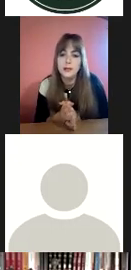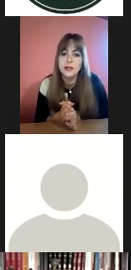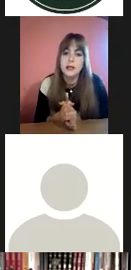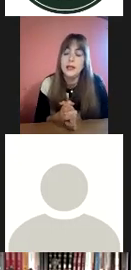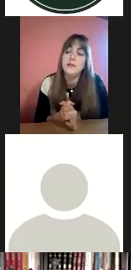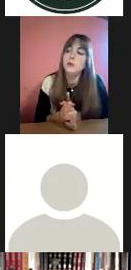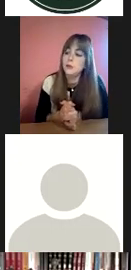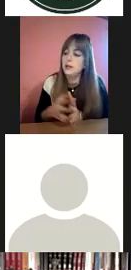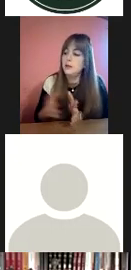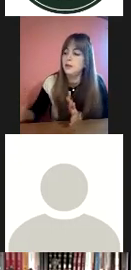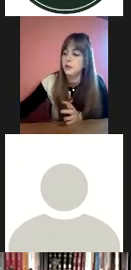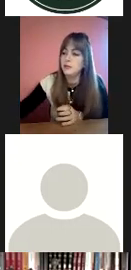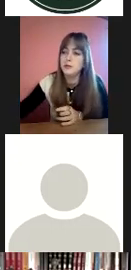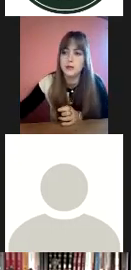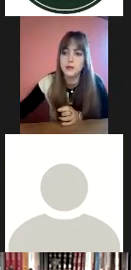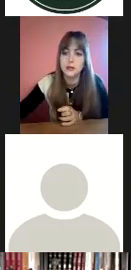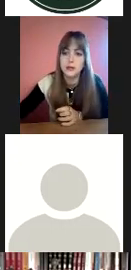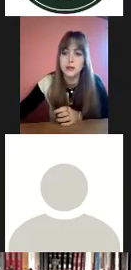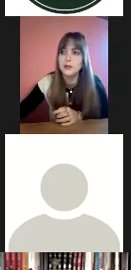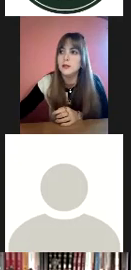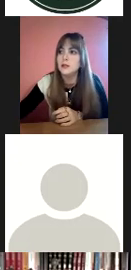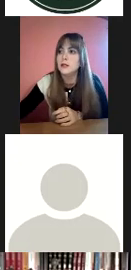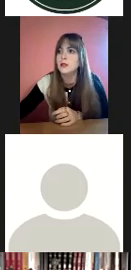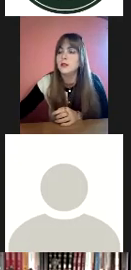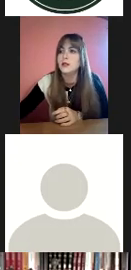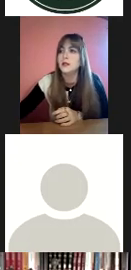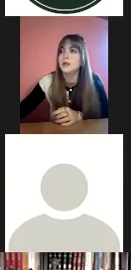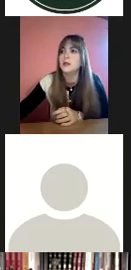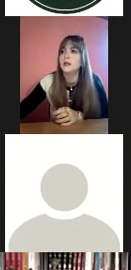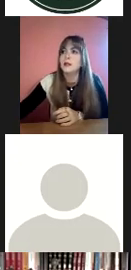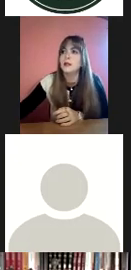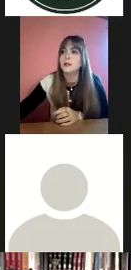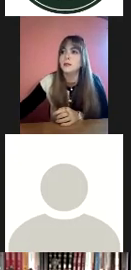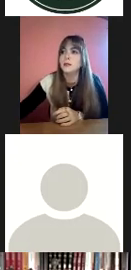Urbana. Fauna urbana, porque bueno, están dentro